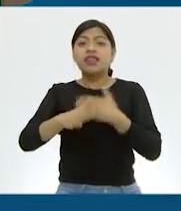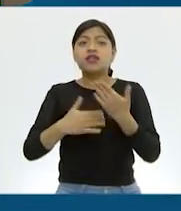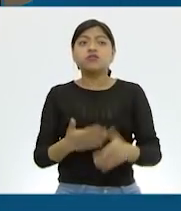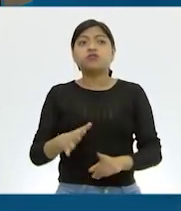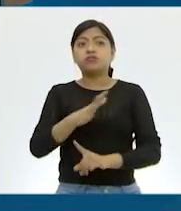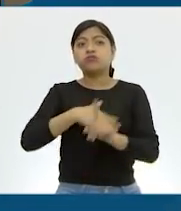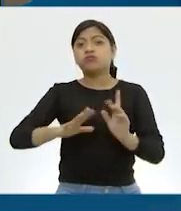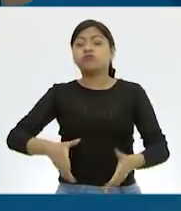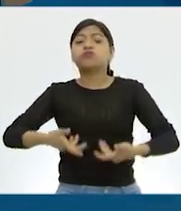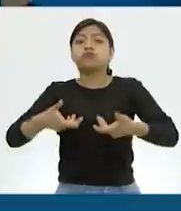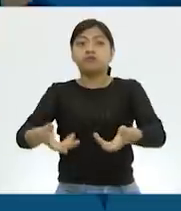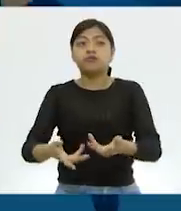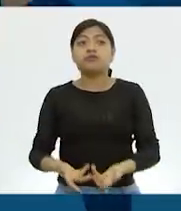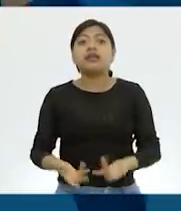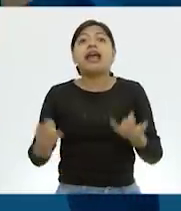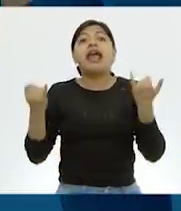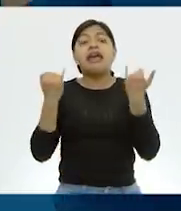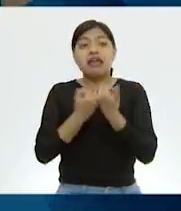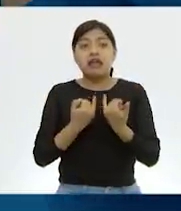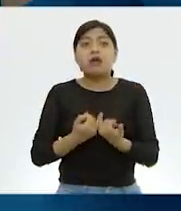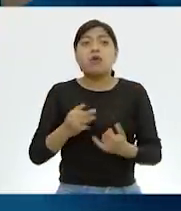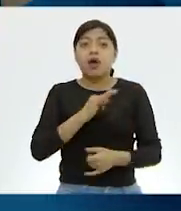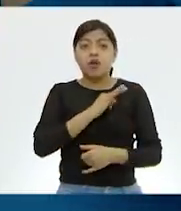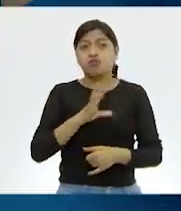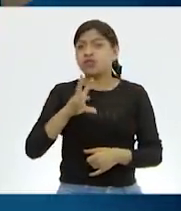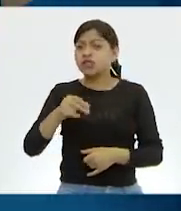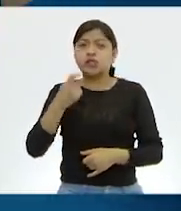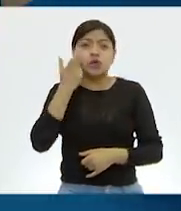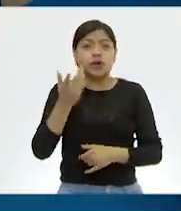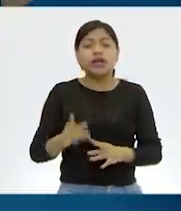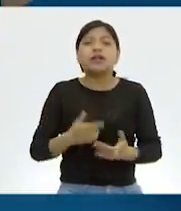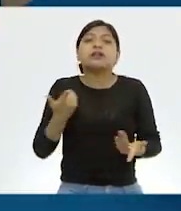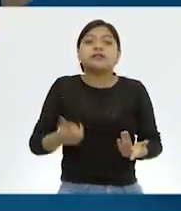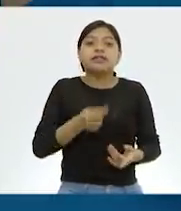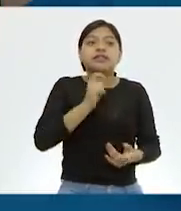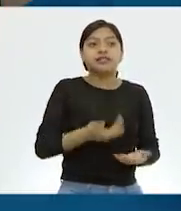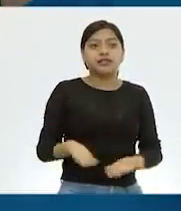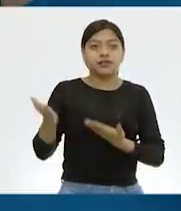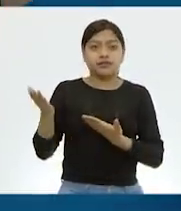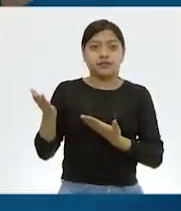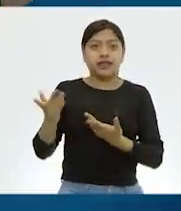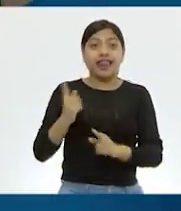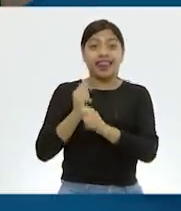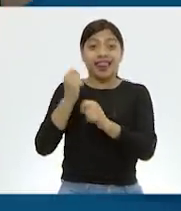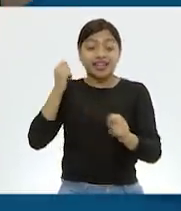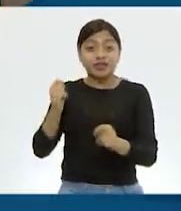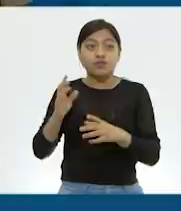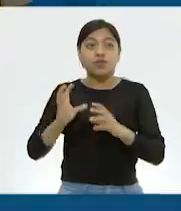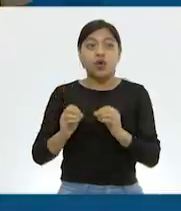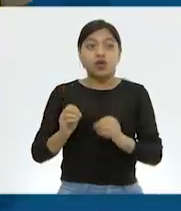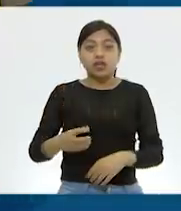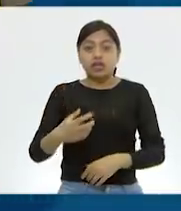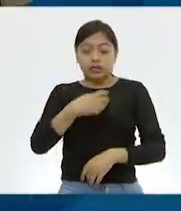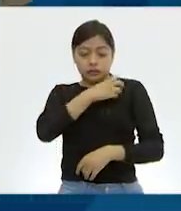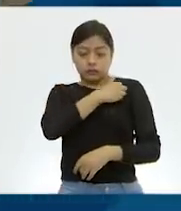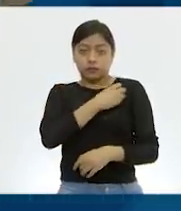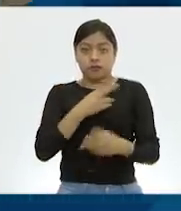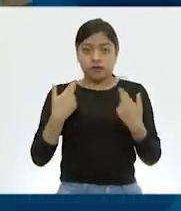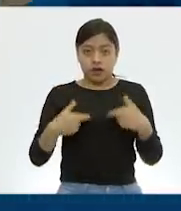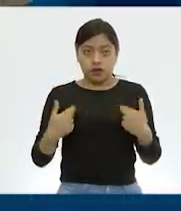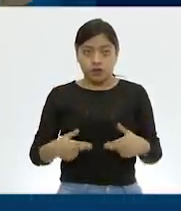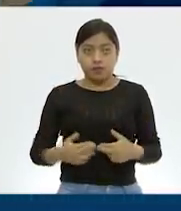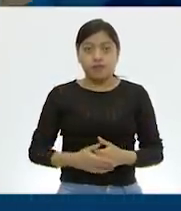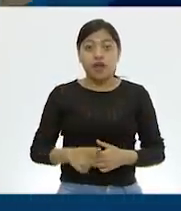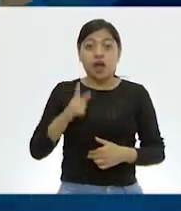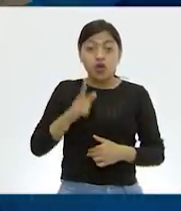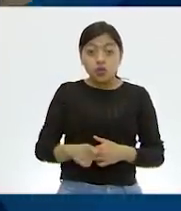ambiente. Pero también pueden ser introducidas de manera no intencional como polizones en nuestros transportes o adheridas a nuestra ropa. Al volver de un viaje,